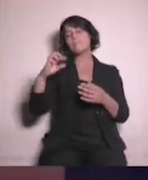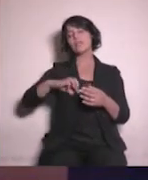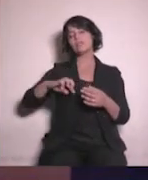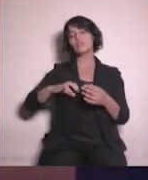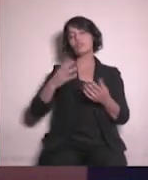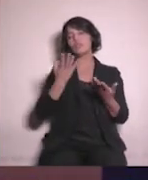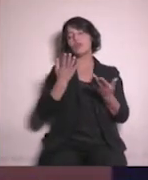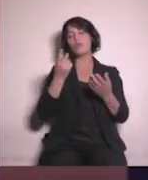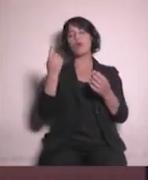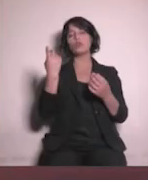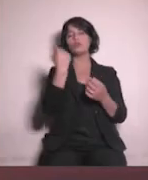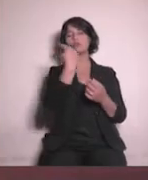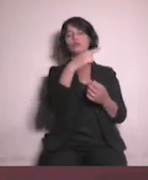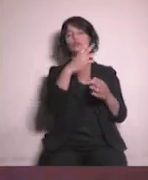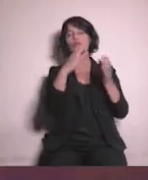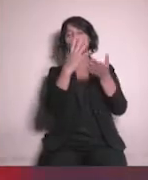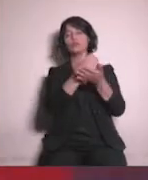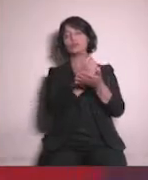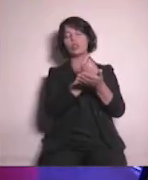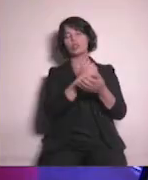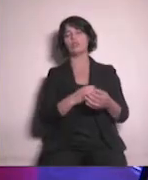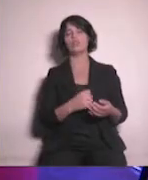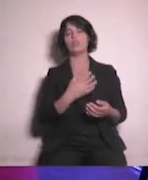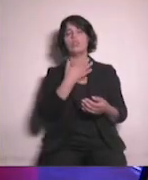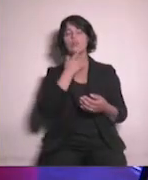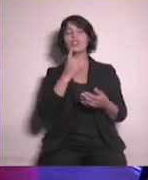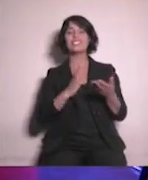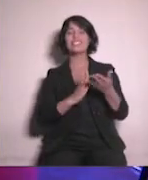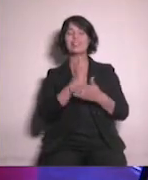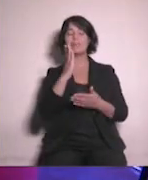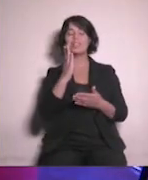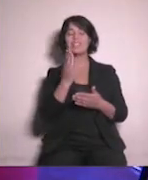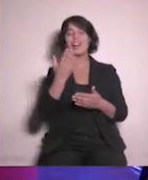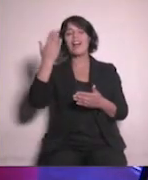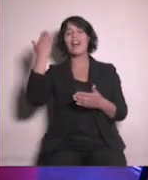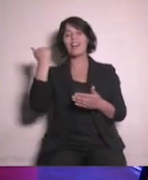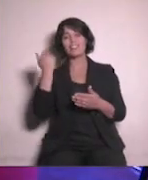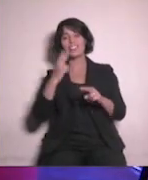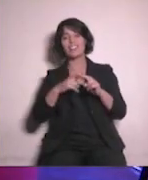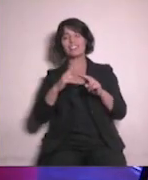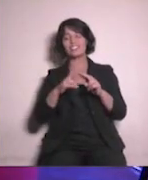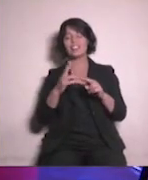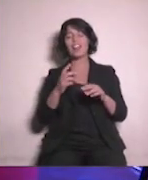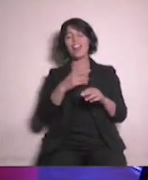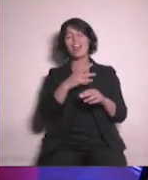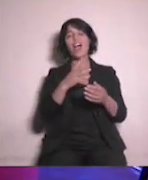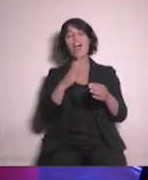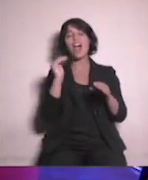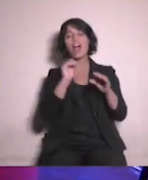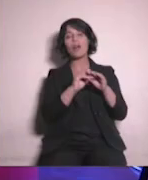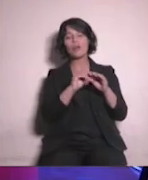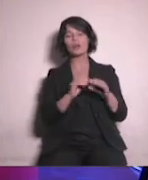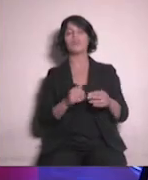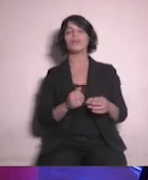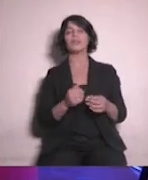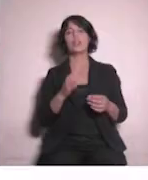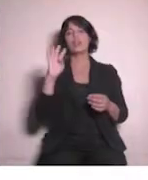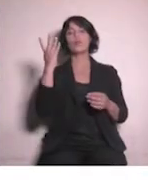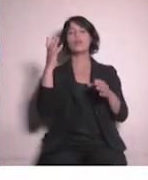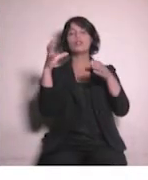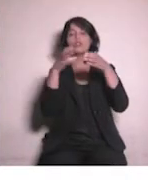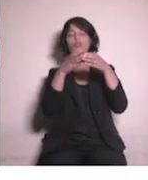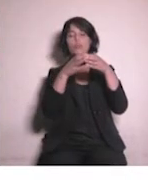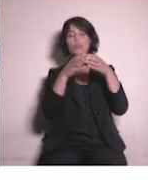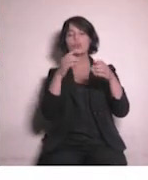una parte importante de la pensión se construye al principio, tal como lo vamos a ver. Un cuarto grupo es los que llamamos el